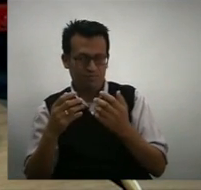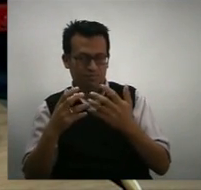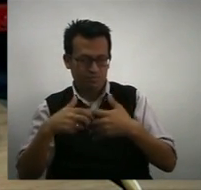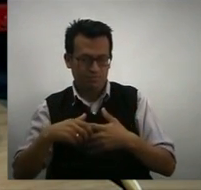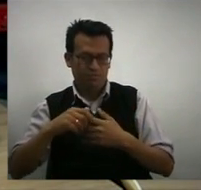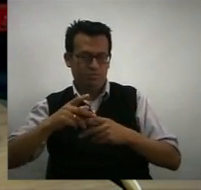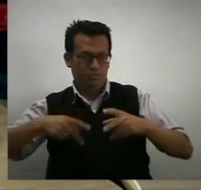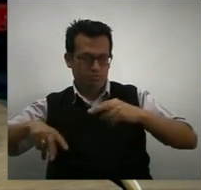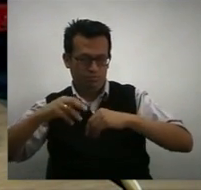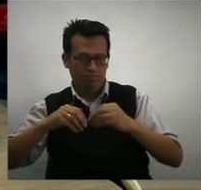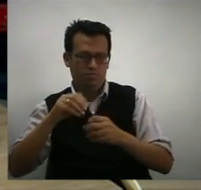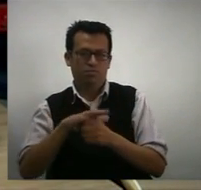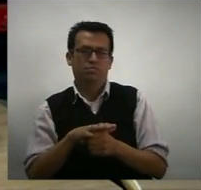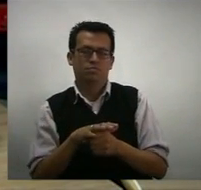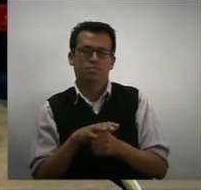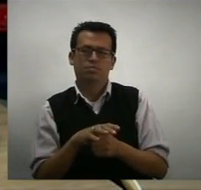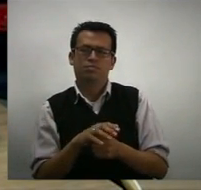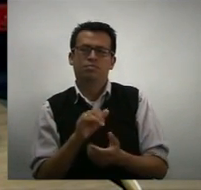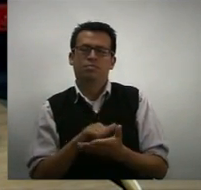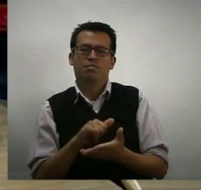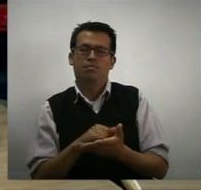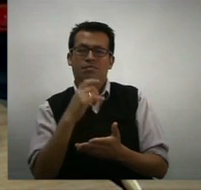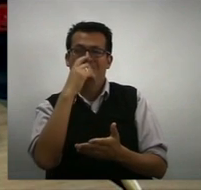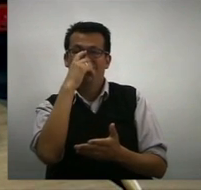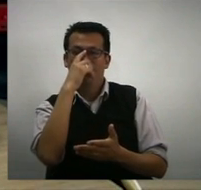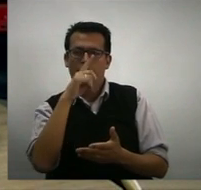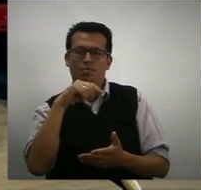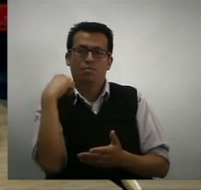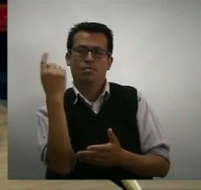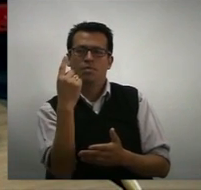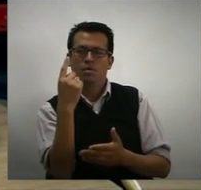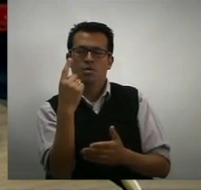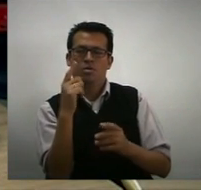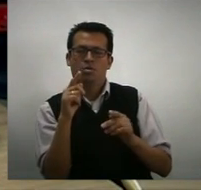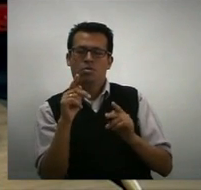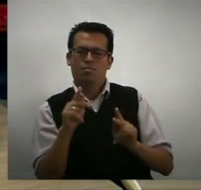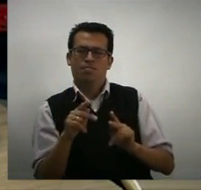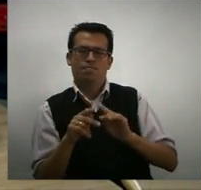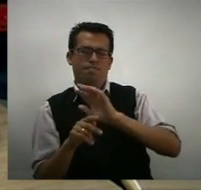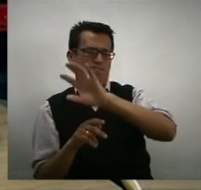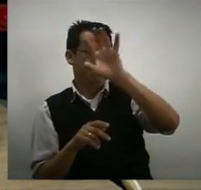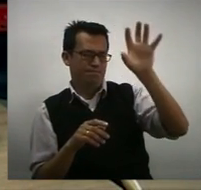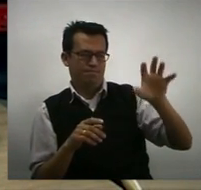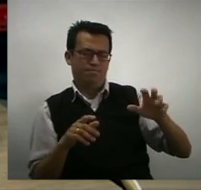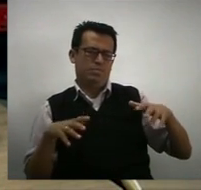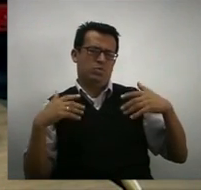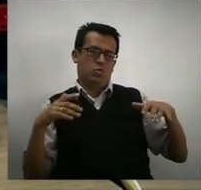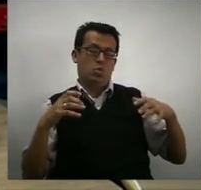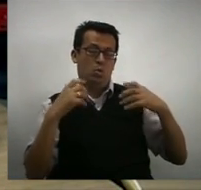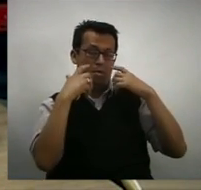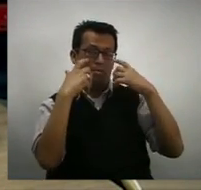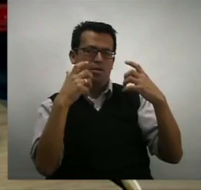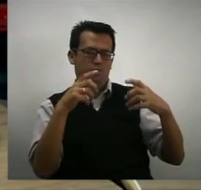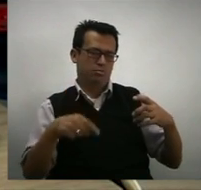Este complejo macrocosmos se presenta así como simulacro de un mundo perdido, copia de un vasto legado metafísico